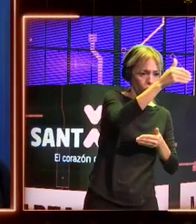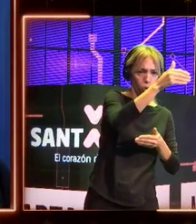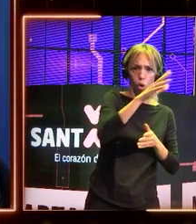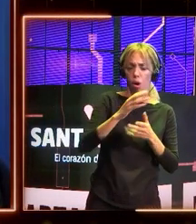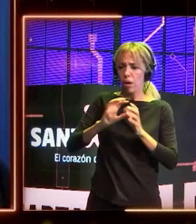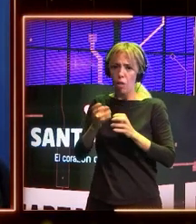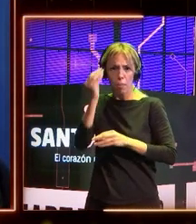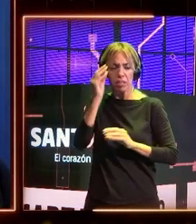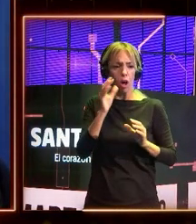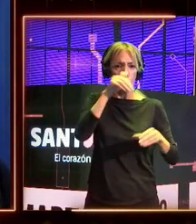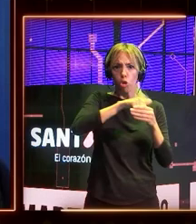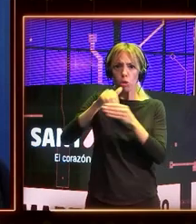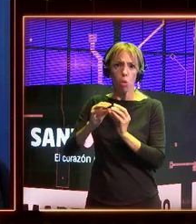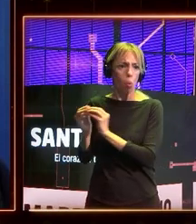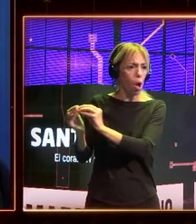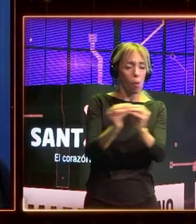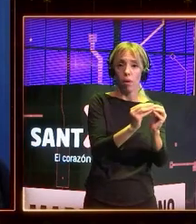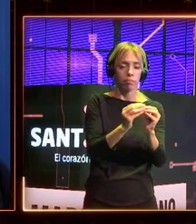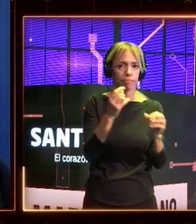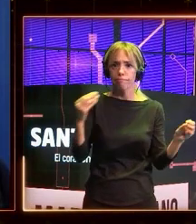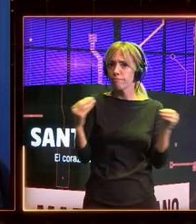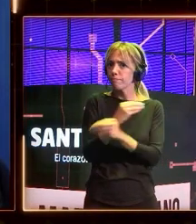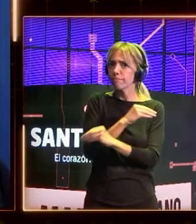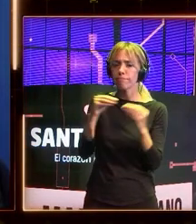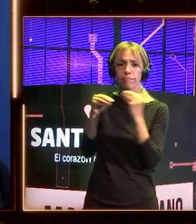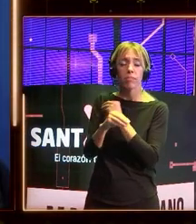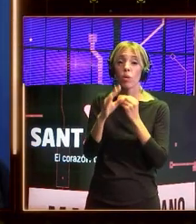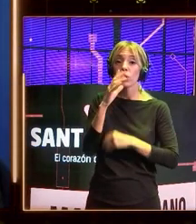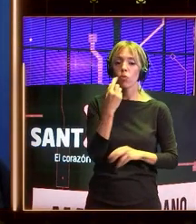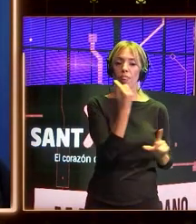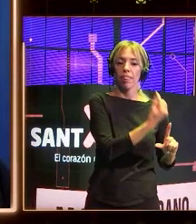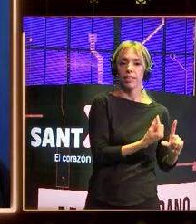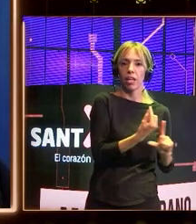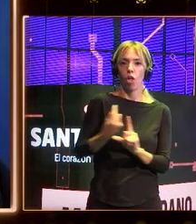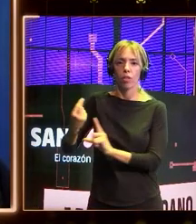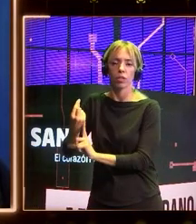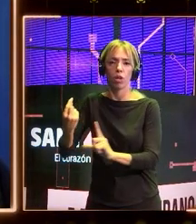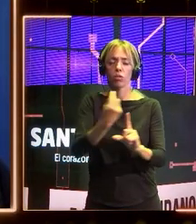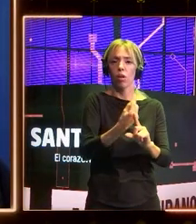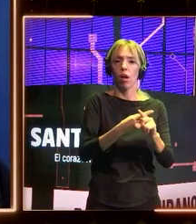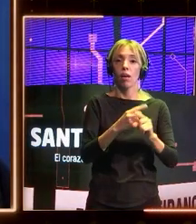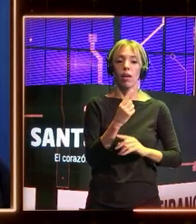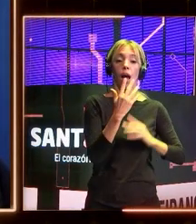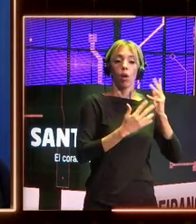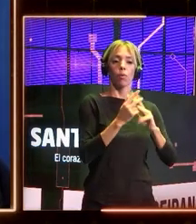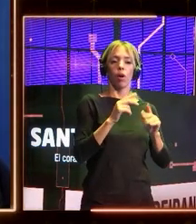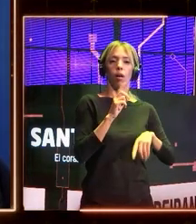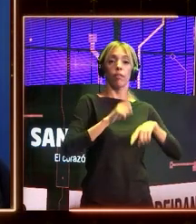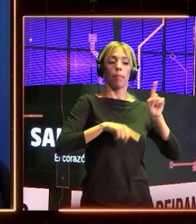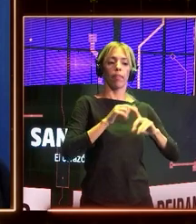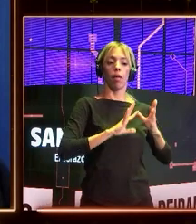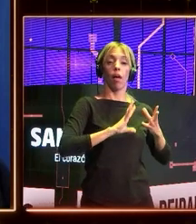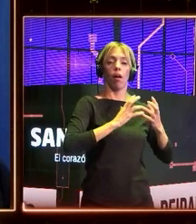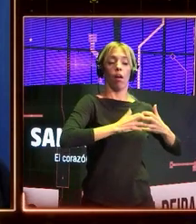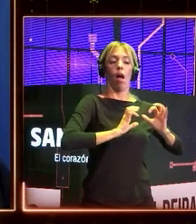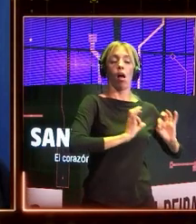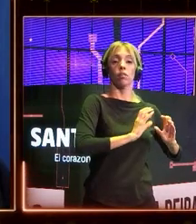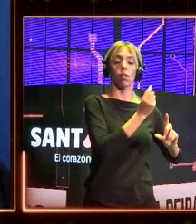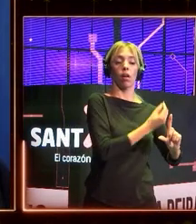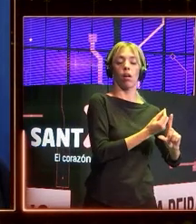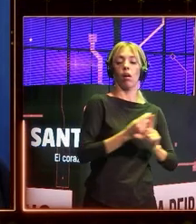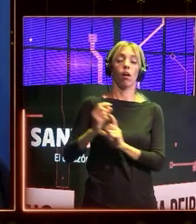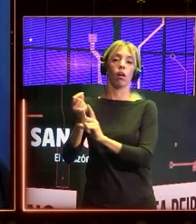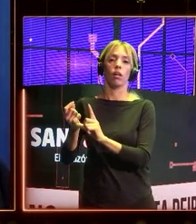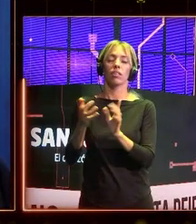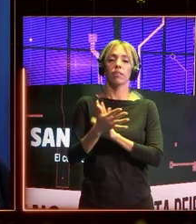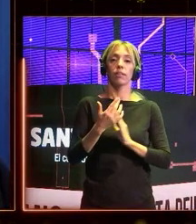que la radio. Pero no es igual, porque ha sido diseñado algorítmicamente para nosotros. Nos está hablando al oído